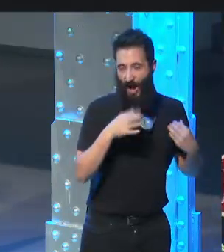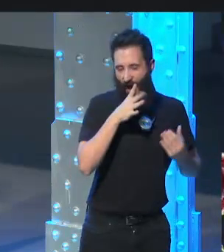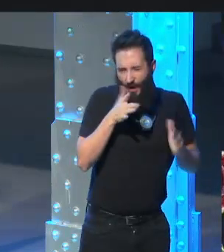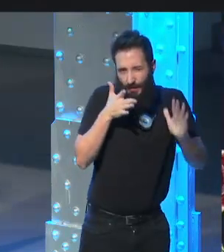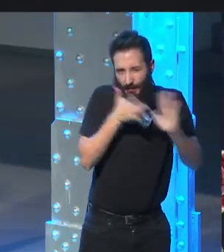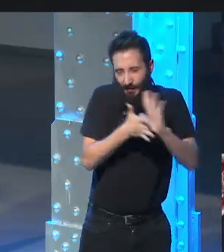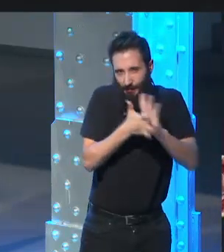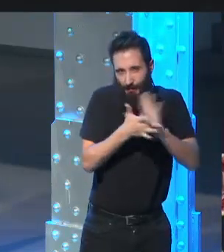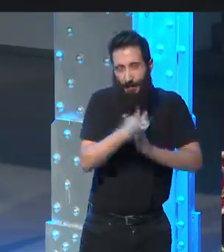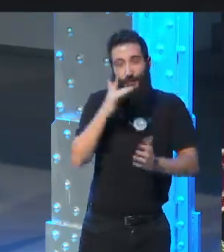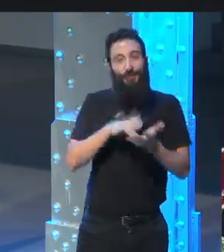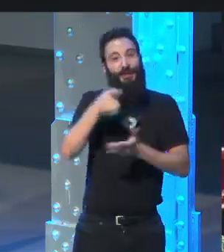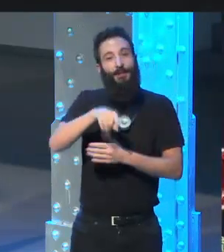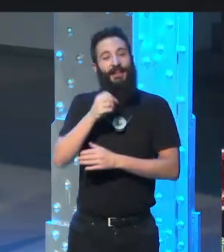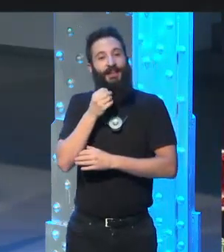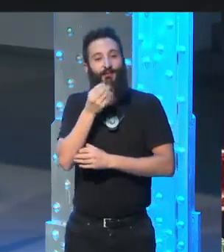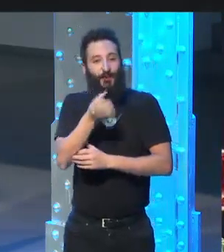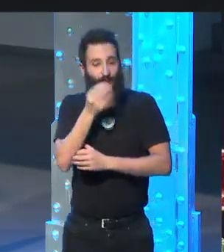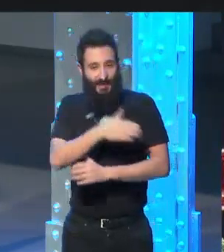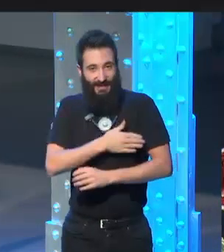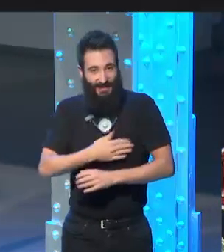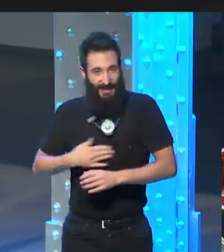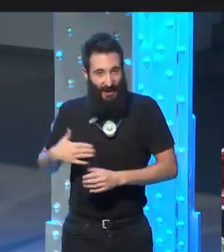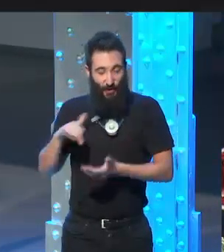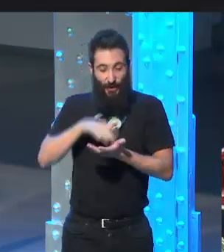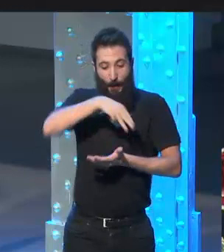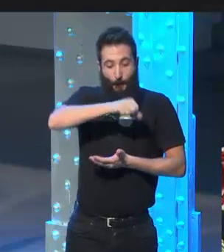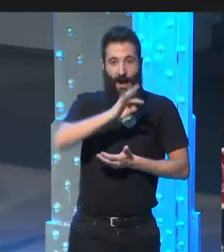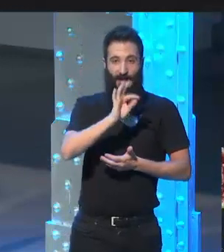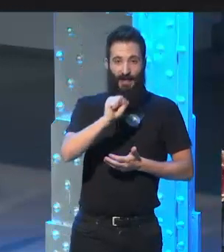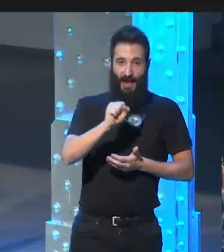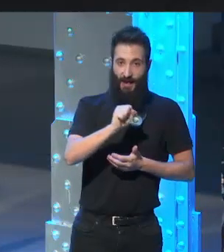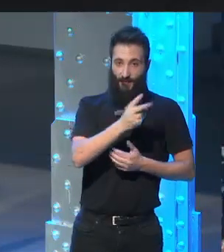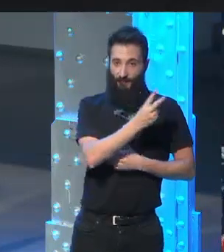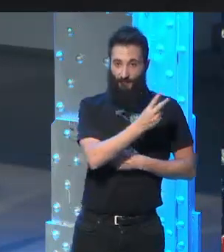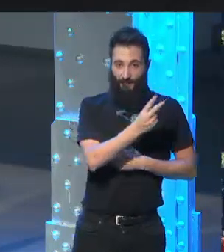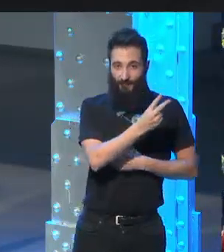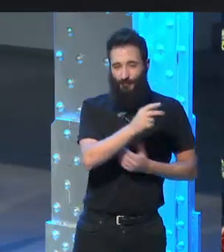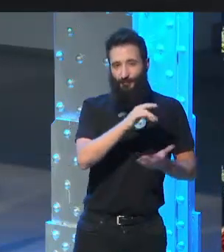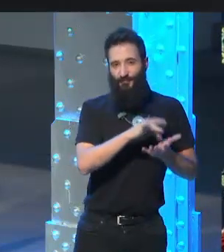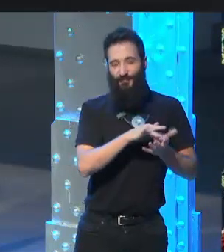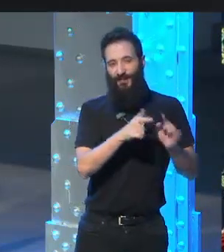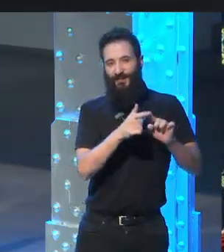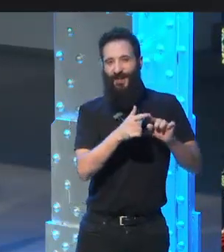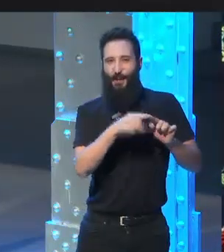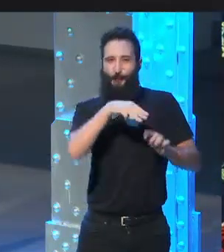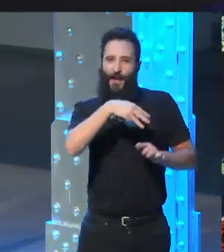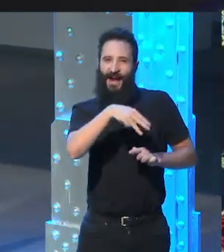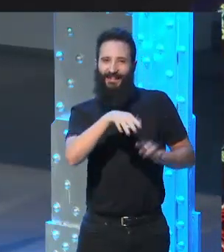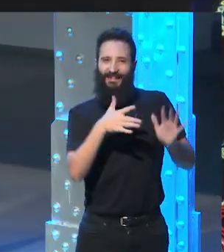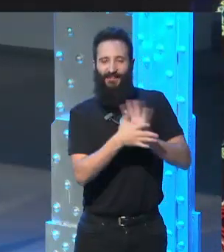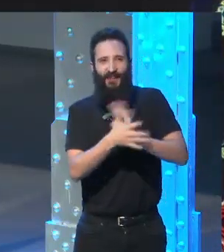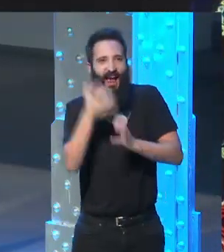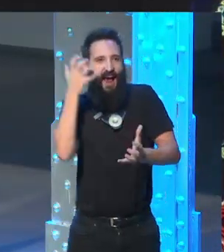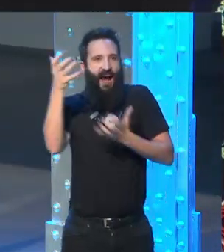cuentas, porque quiero comentar también que Marta pues es esa artista enamorada de la luz